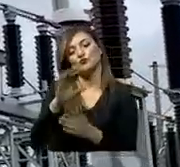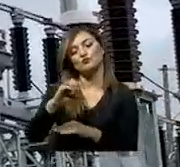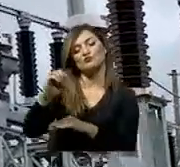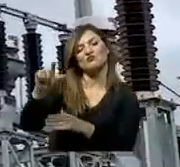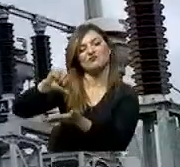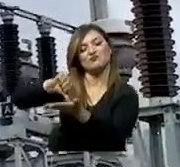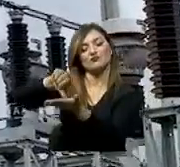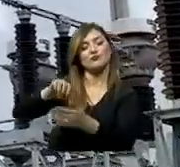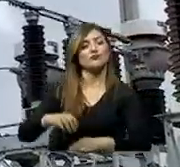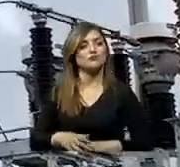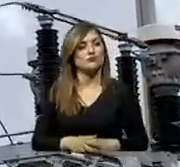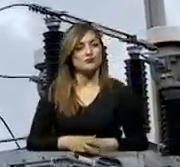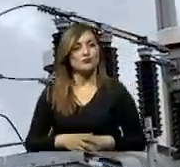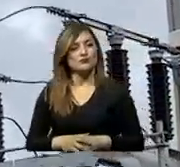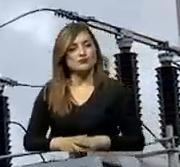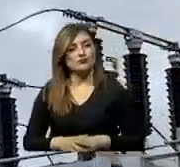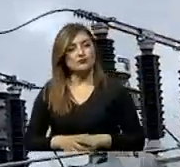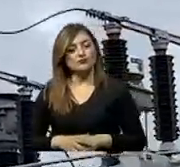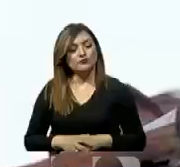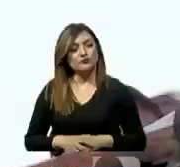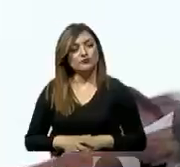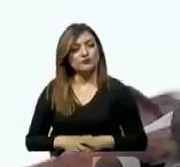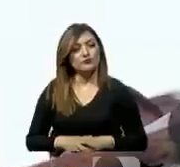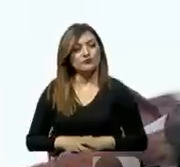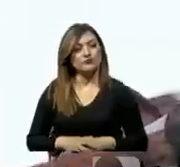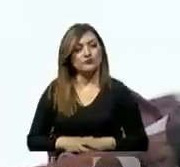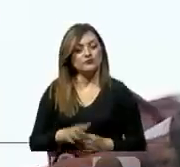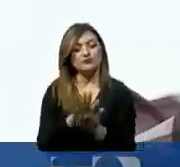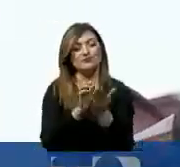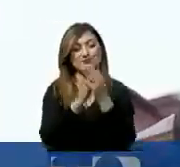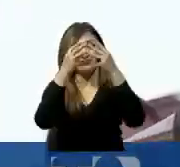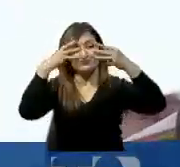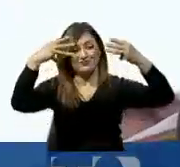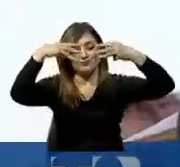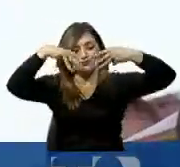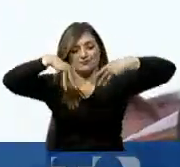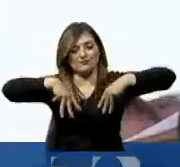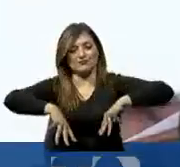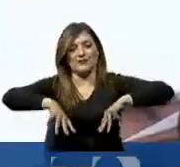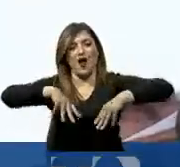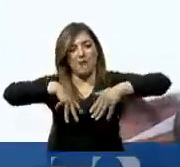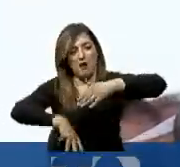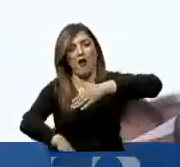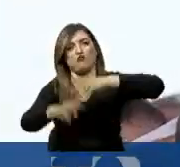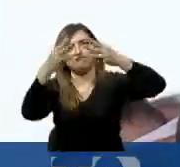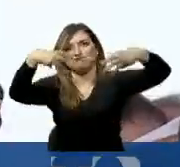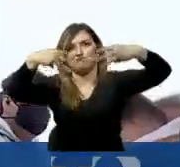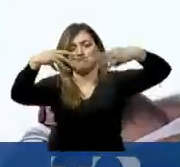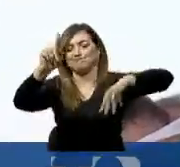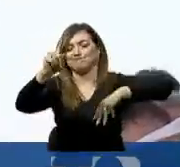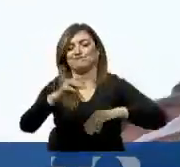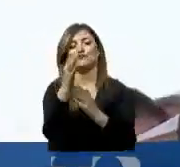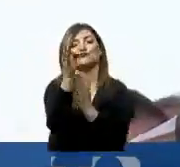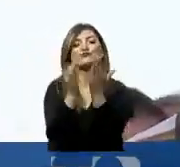de la urbe. Este proyecto se complementa con el soterramiento de las salidas de las líneas de medio voltaje, cuyo